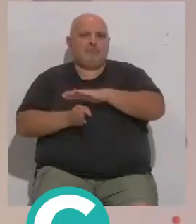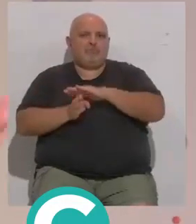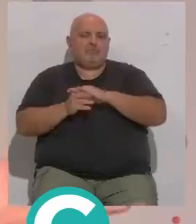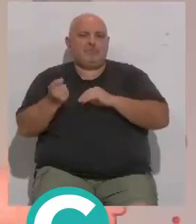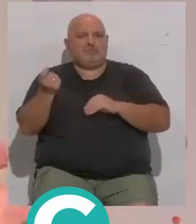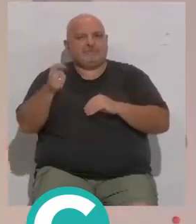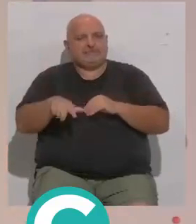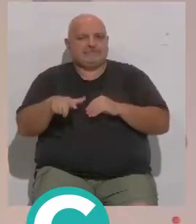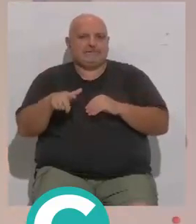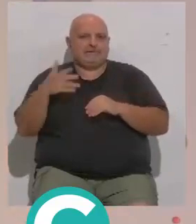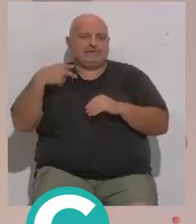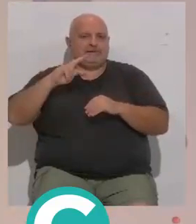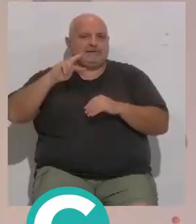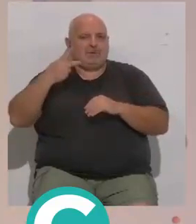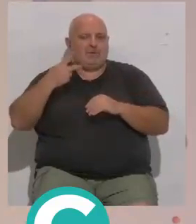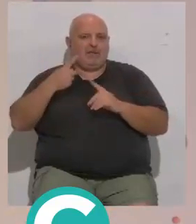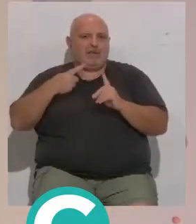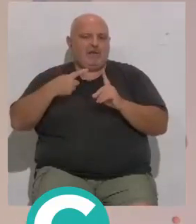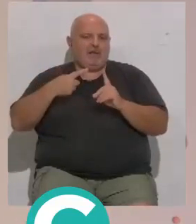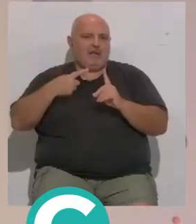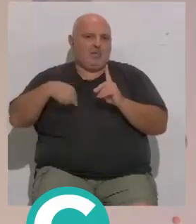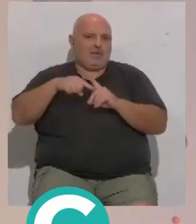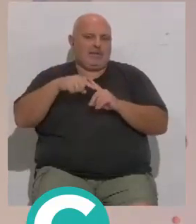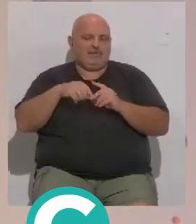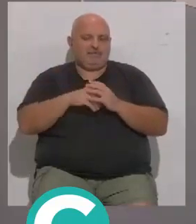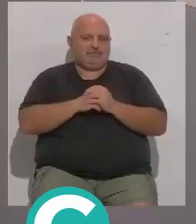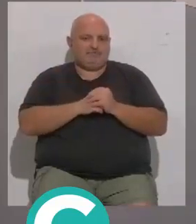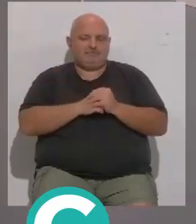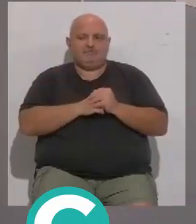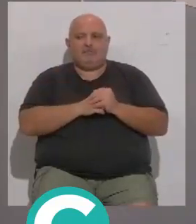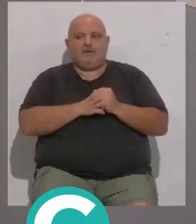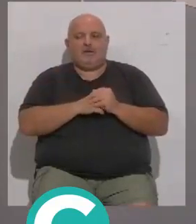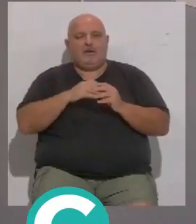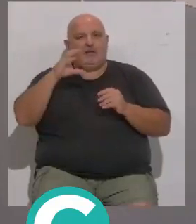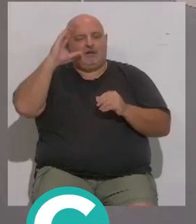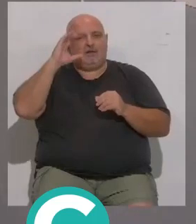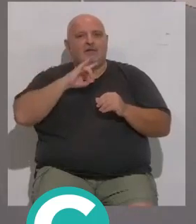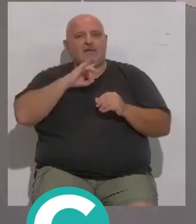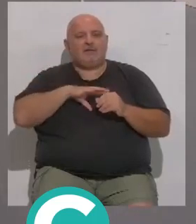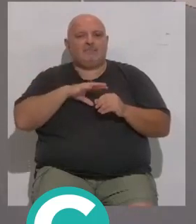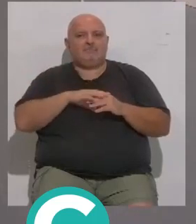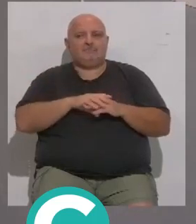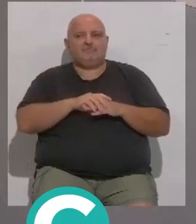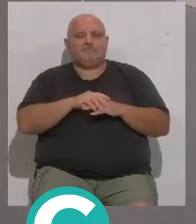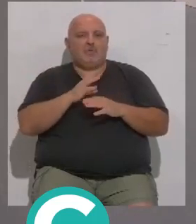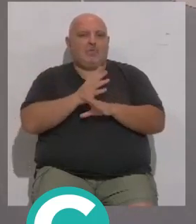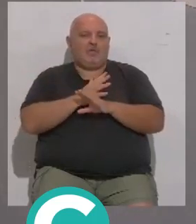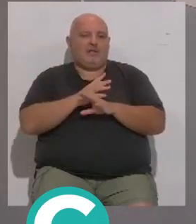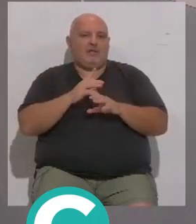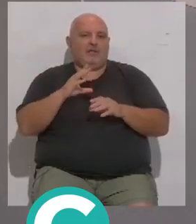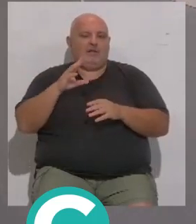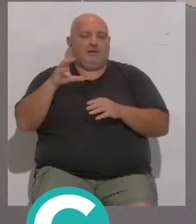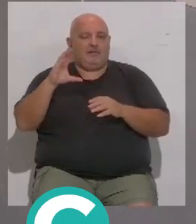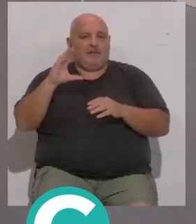más parecido a lo que vimos en la segunda vuelta de la temporada anterior. Vamos a escuchar al jugador